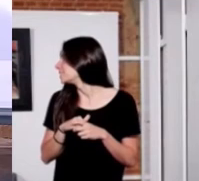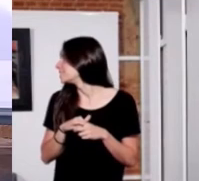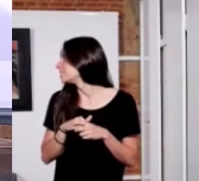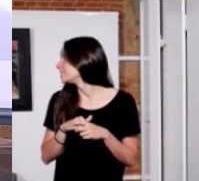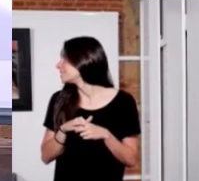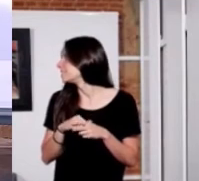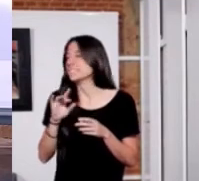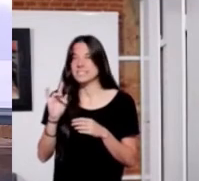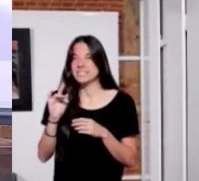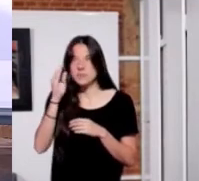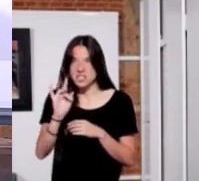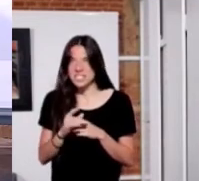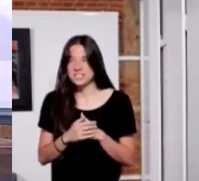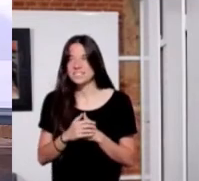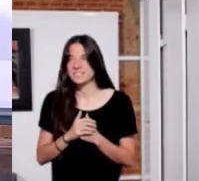sí. Creo que sí.